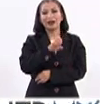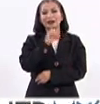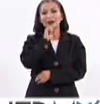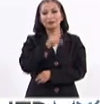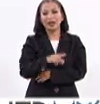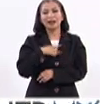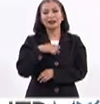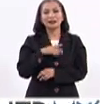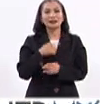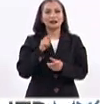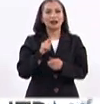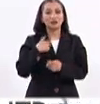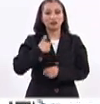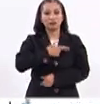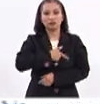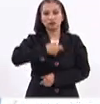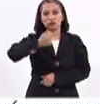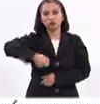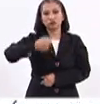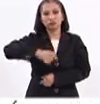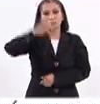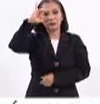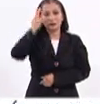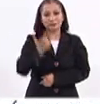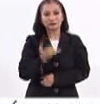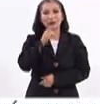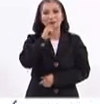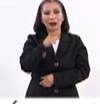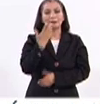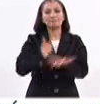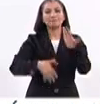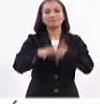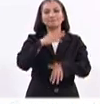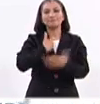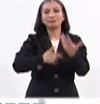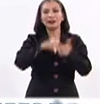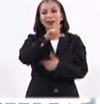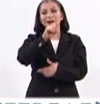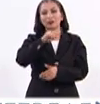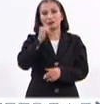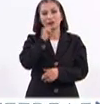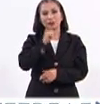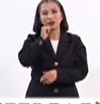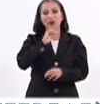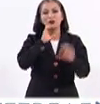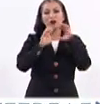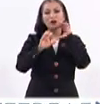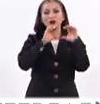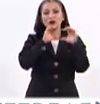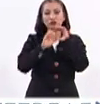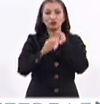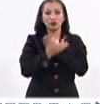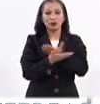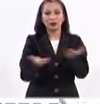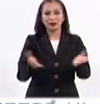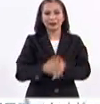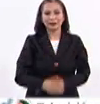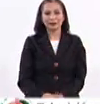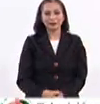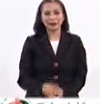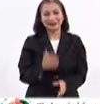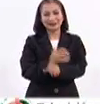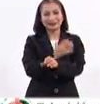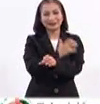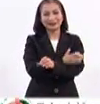en la página de Televisión Educativa. Saludamos con mucho gusto a Griselda Yebra, quien se encuentra en lengua de señas, como cada mañana nos permite comunicarnos también con